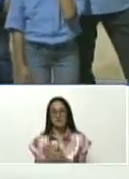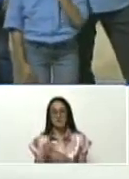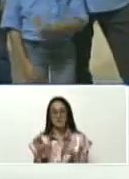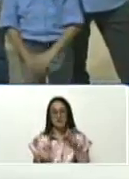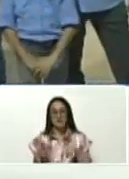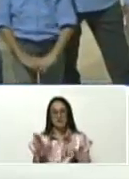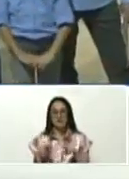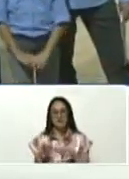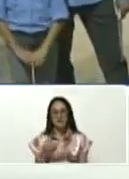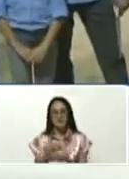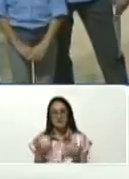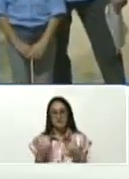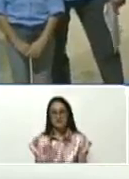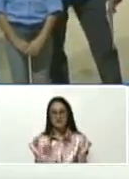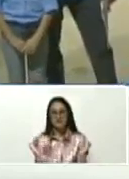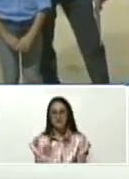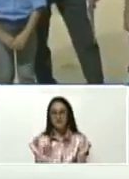exposición.